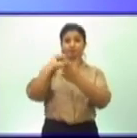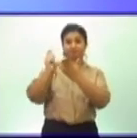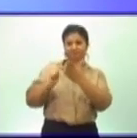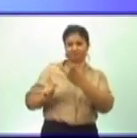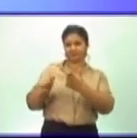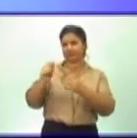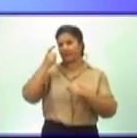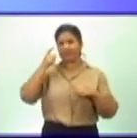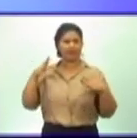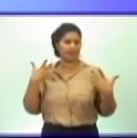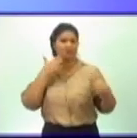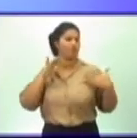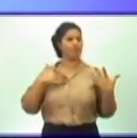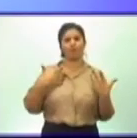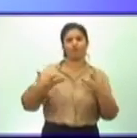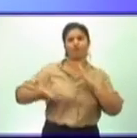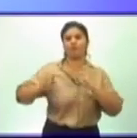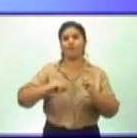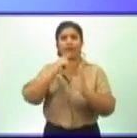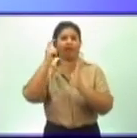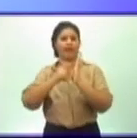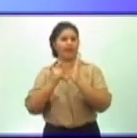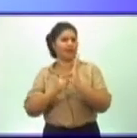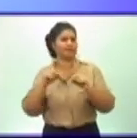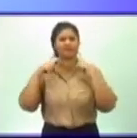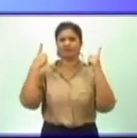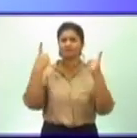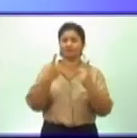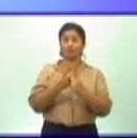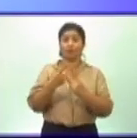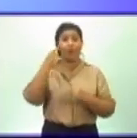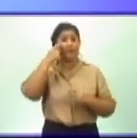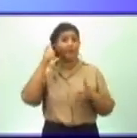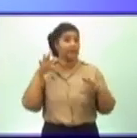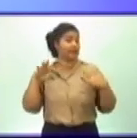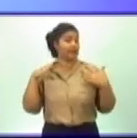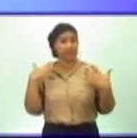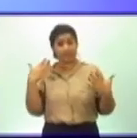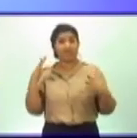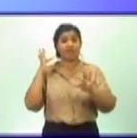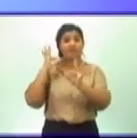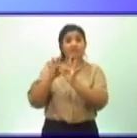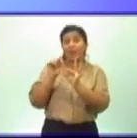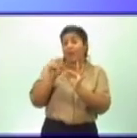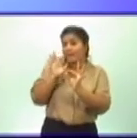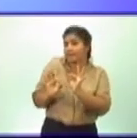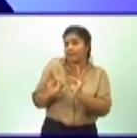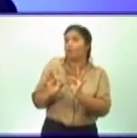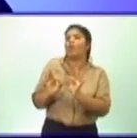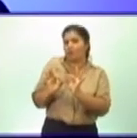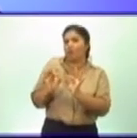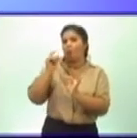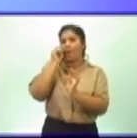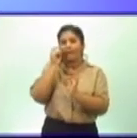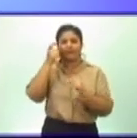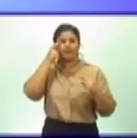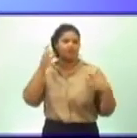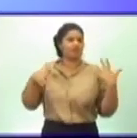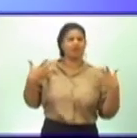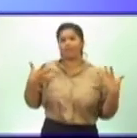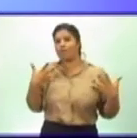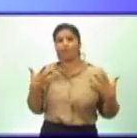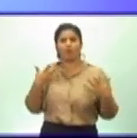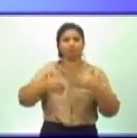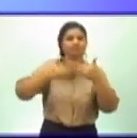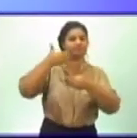dar un contenido esencial, esta apasionada fe en el deber de escritor que hace de su obra una gran hazaña cívica,